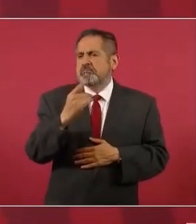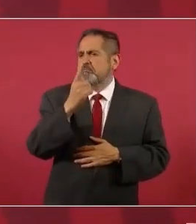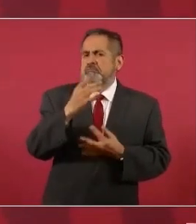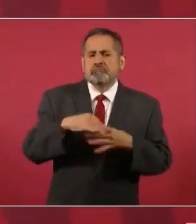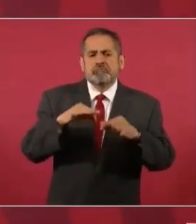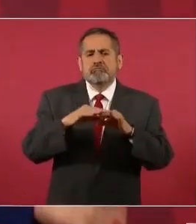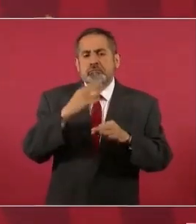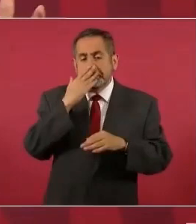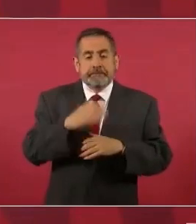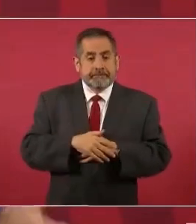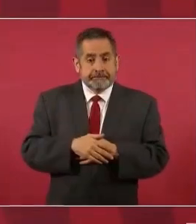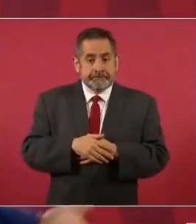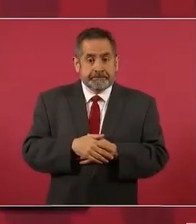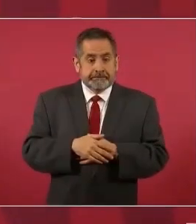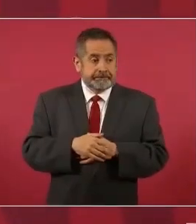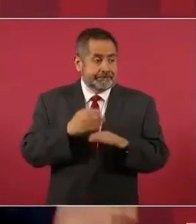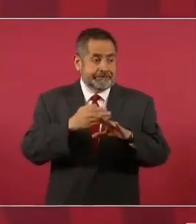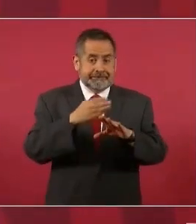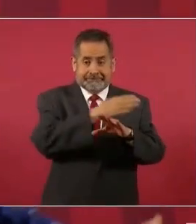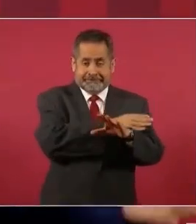de que a pesar de la campaña,